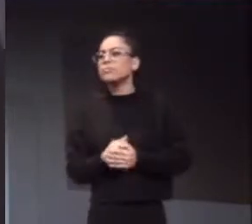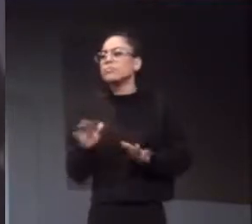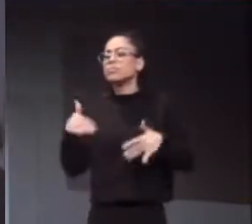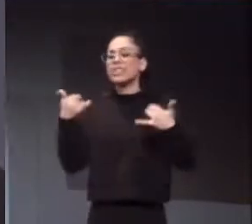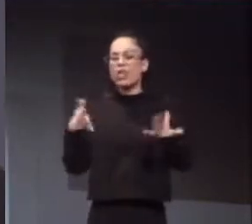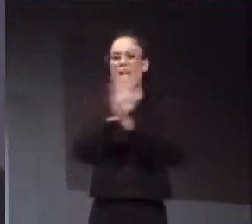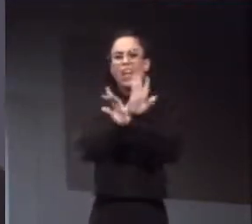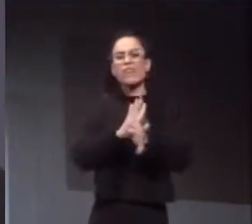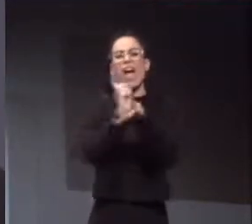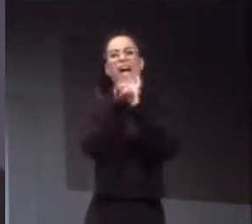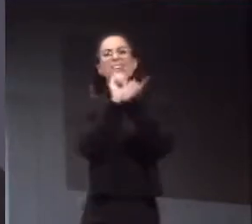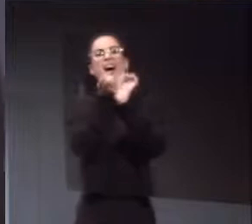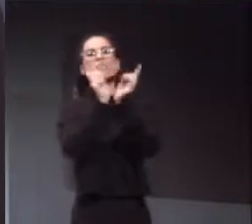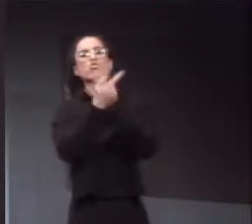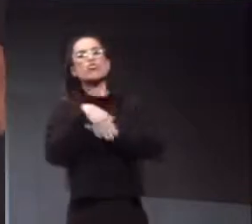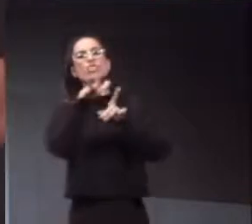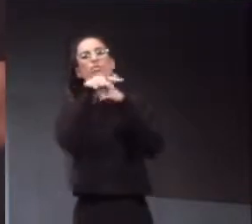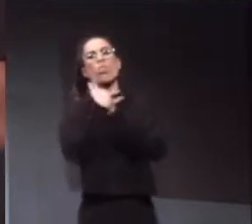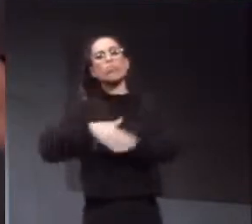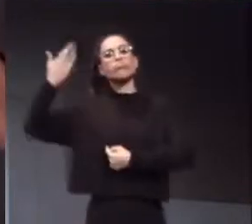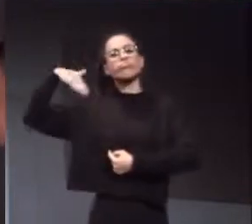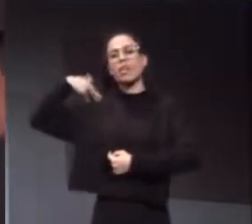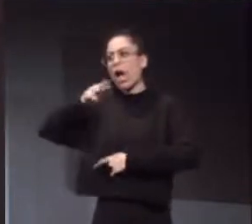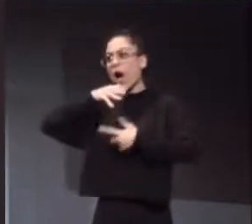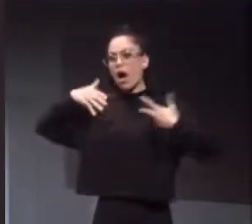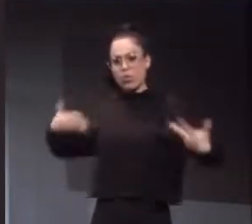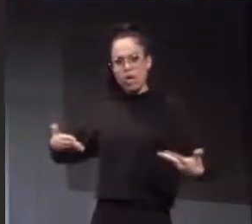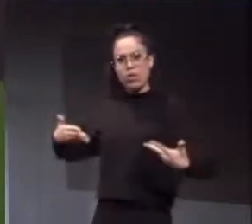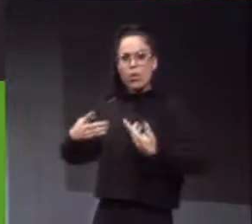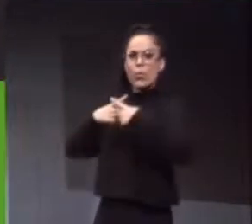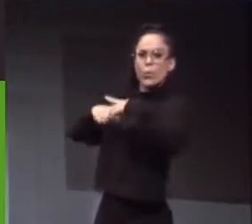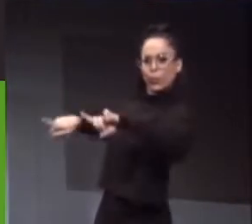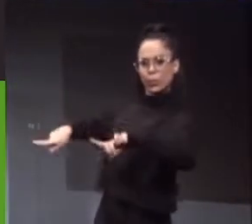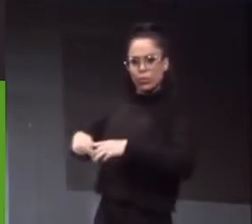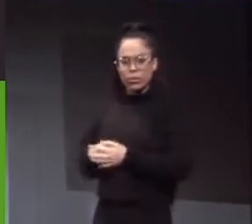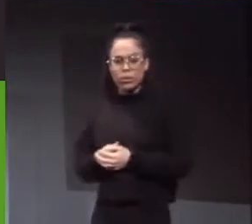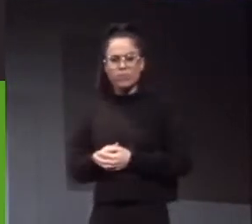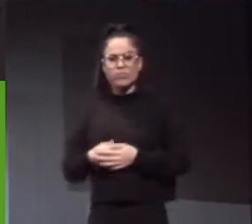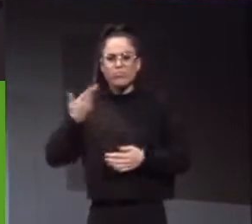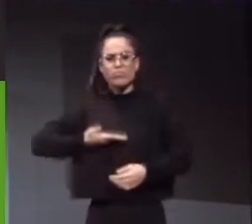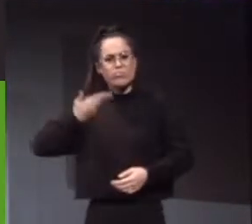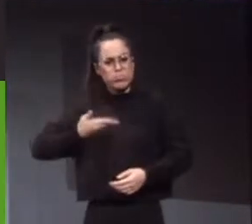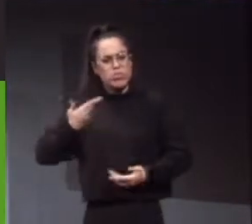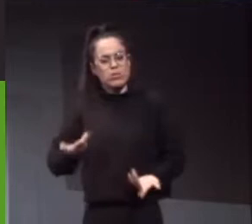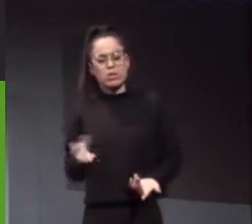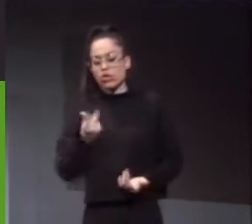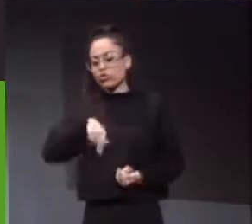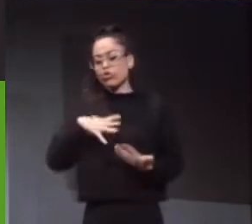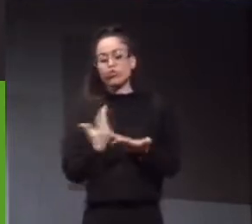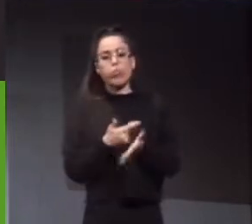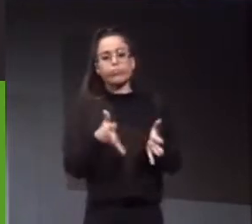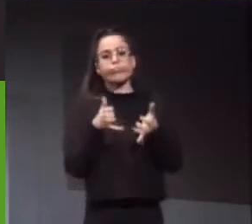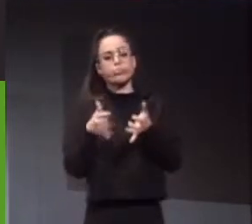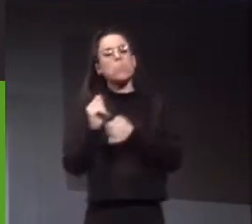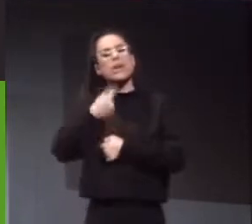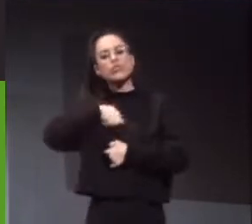cambios que han pasado de aquellas situaciones ahora realmente son importantes no hemos conseguido todo pero estamos en